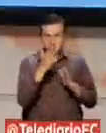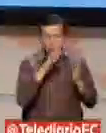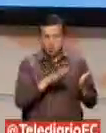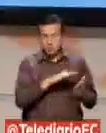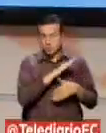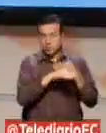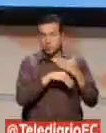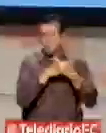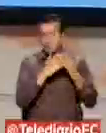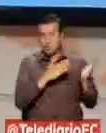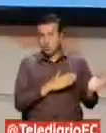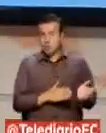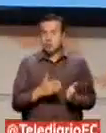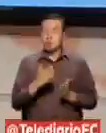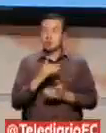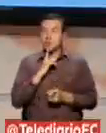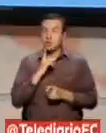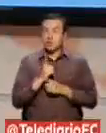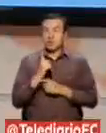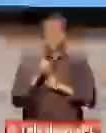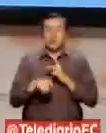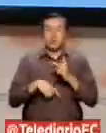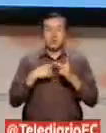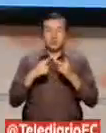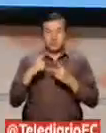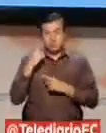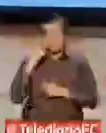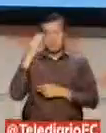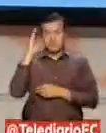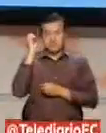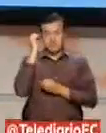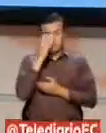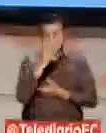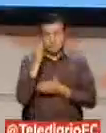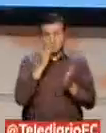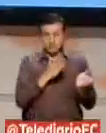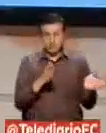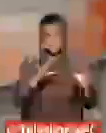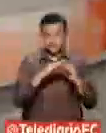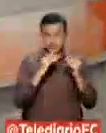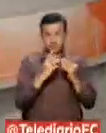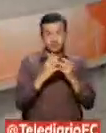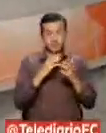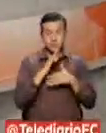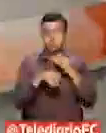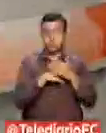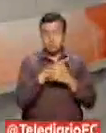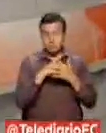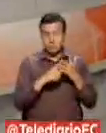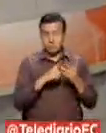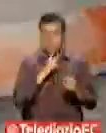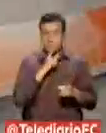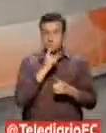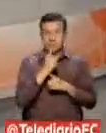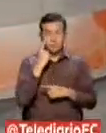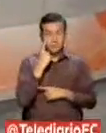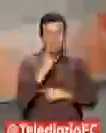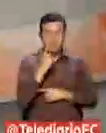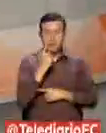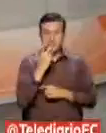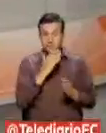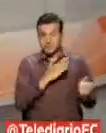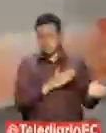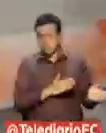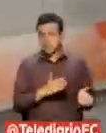todo este proceso. Es también parte importante. Y eso es una de las conclusiones más importantes que tenemos en la comisión, ya que todos los elementos e indicios que hemos